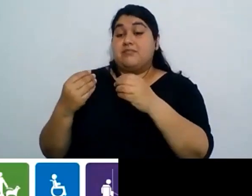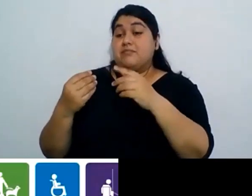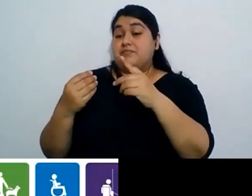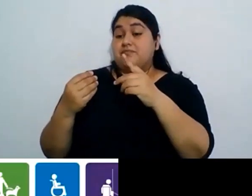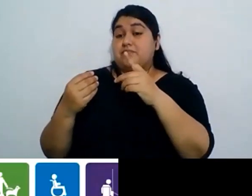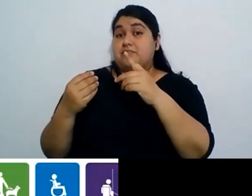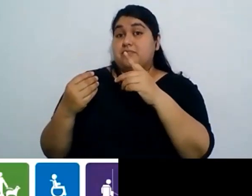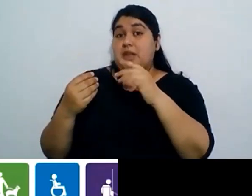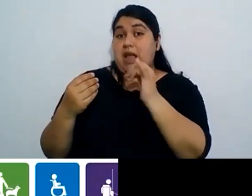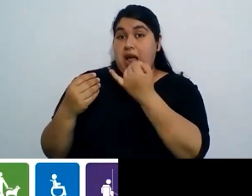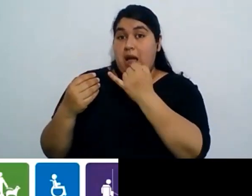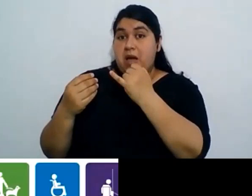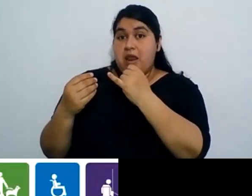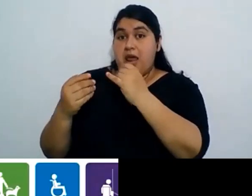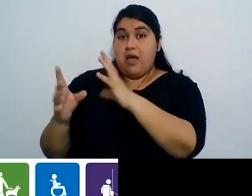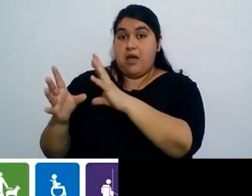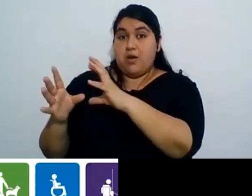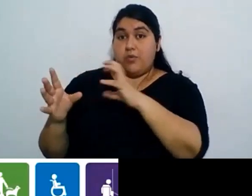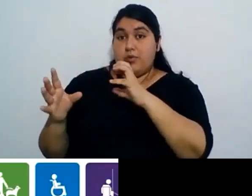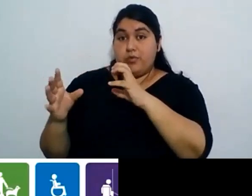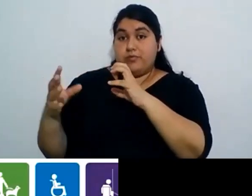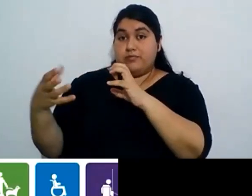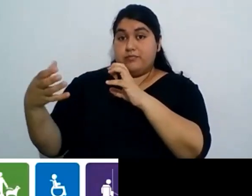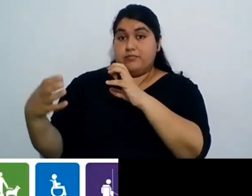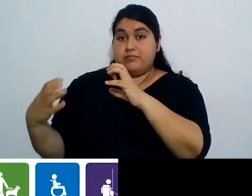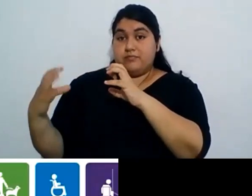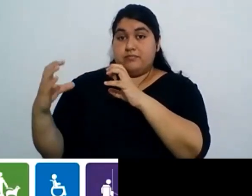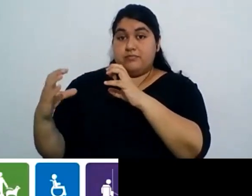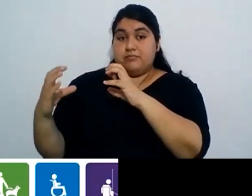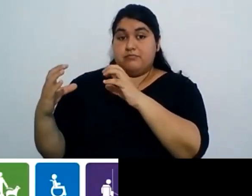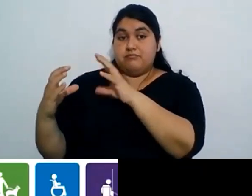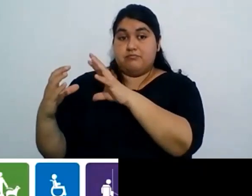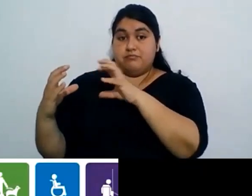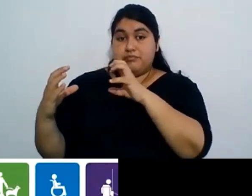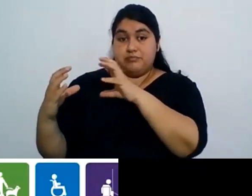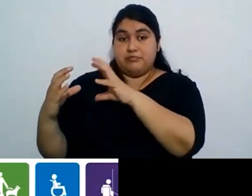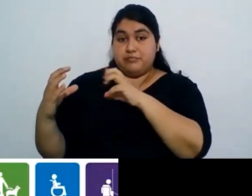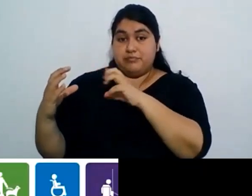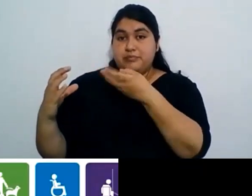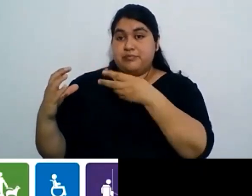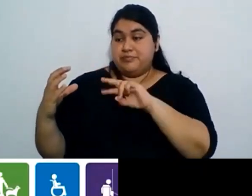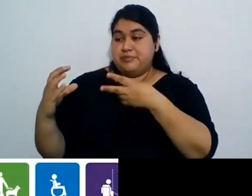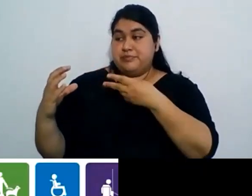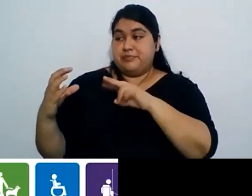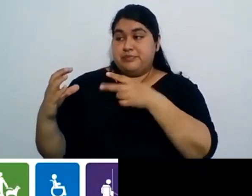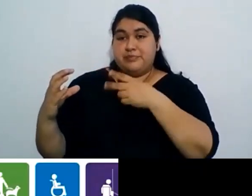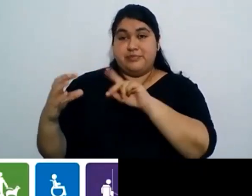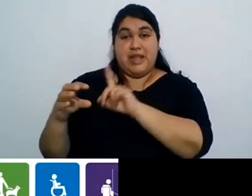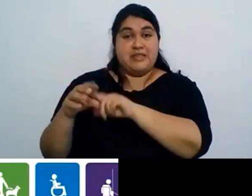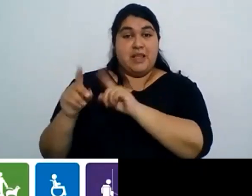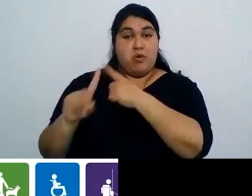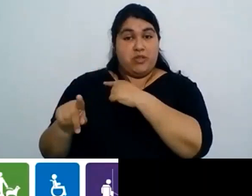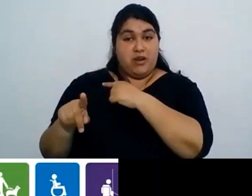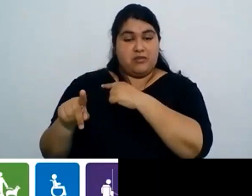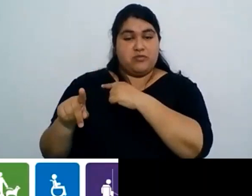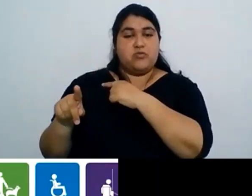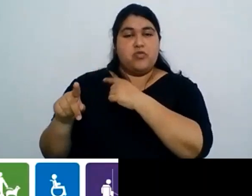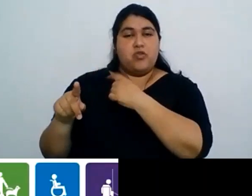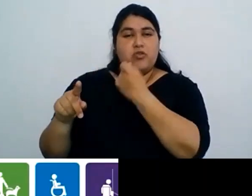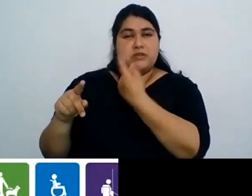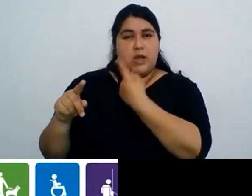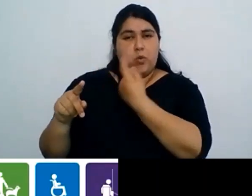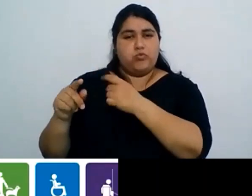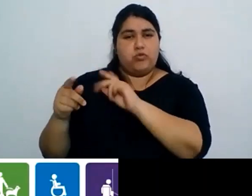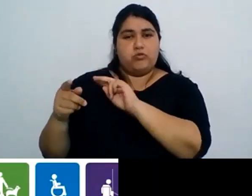lograba que se cambie el idioma en tiempo real en cuestión de segundos antes de que